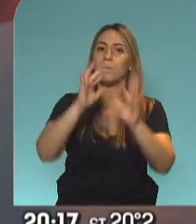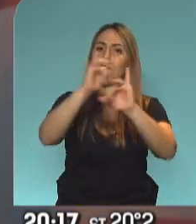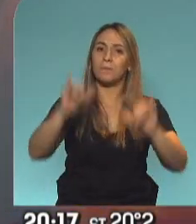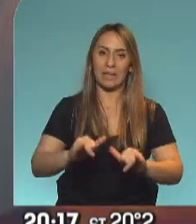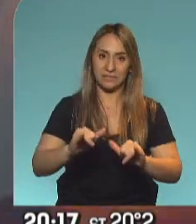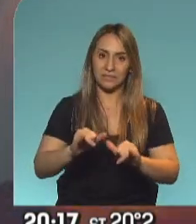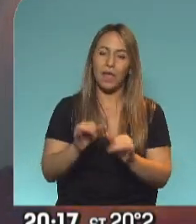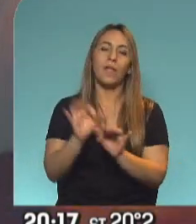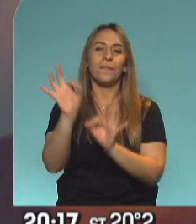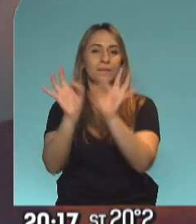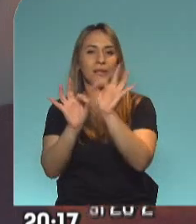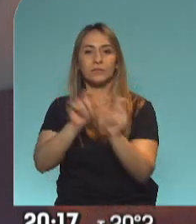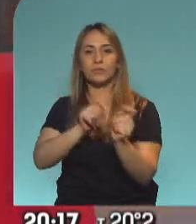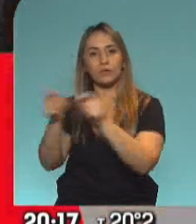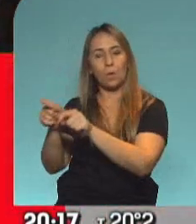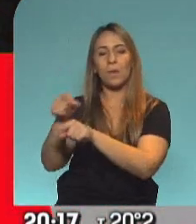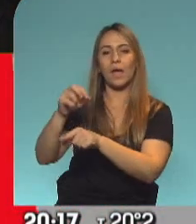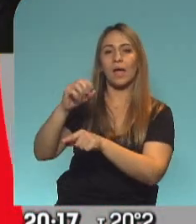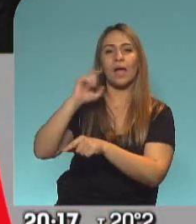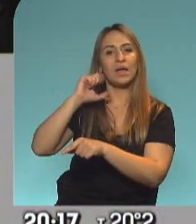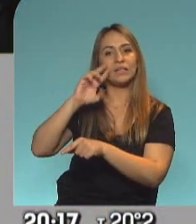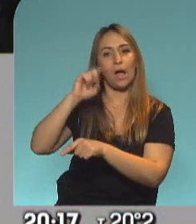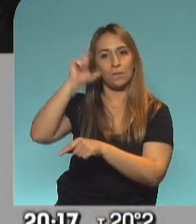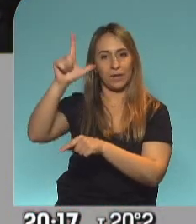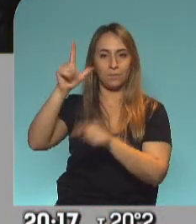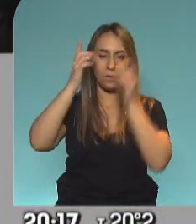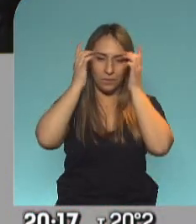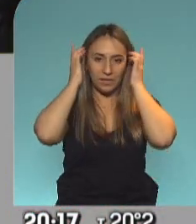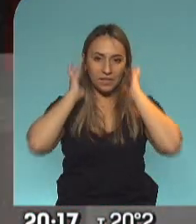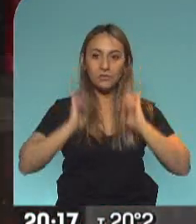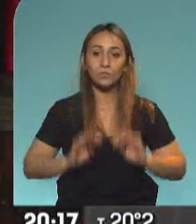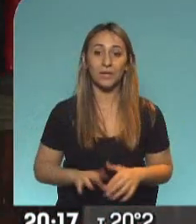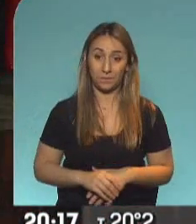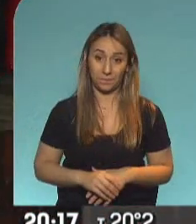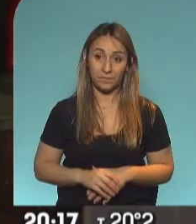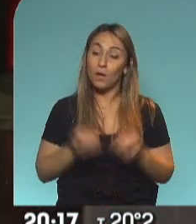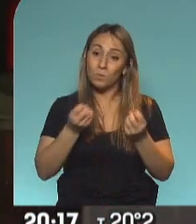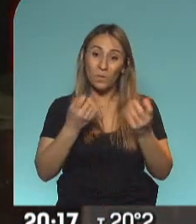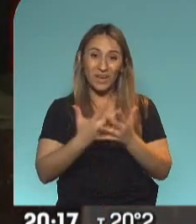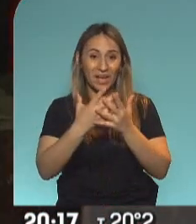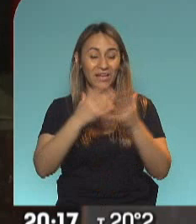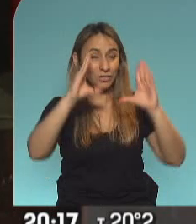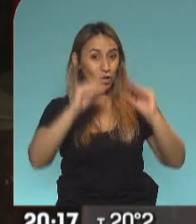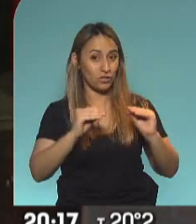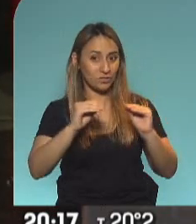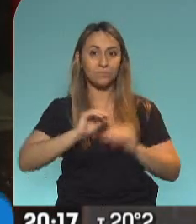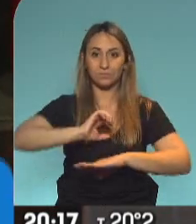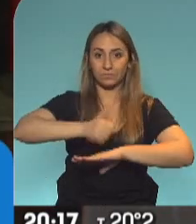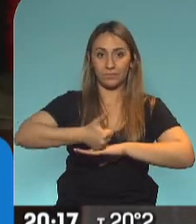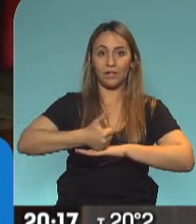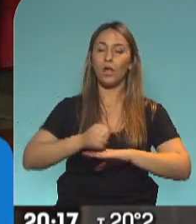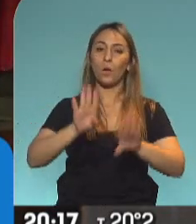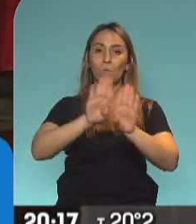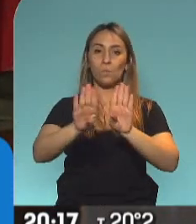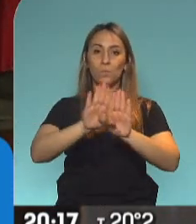Gabriel Gamarra, que está desde el móvil. Gabriel, te escuchamos. Diana, ¿cómo te va? Muy buenas noches. Estamos aquí en la puerta de la residencia